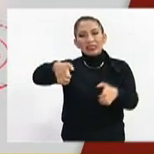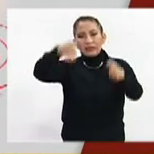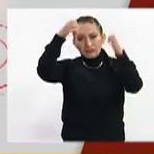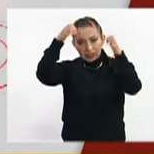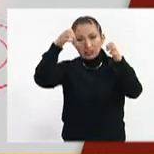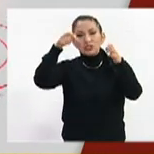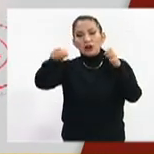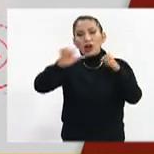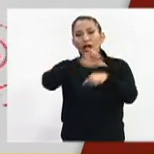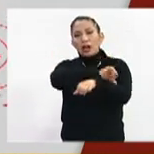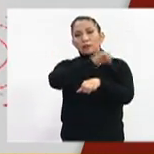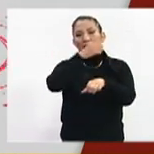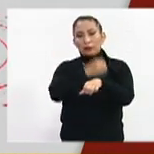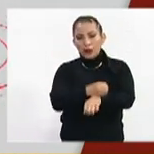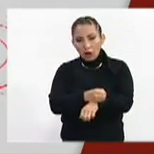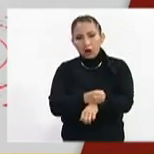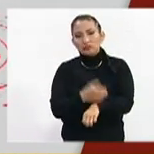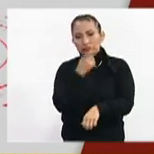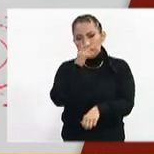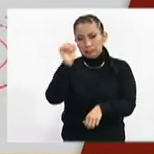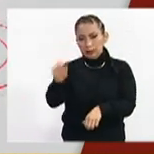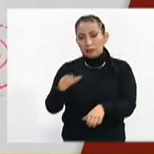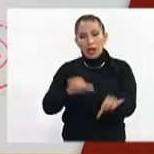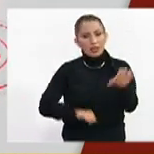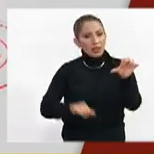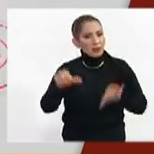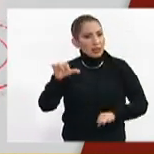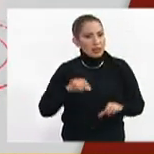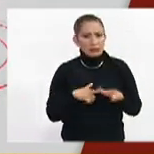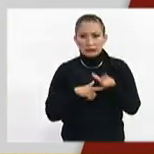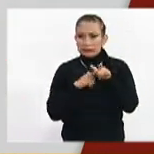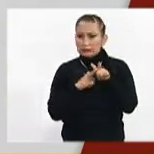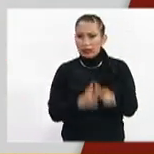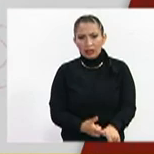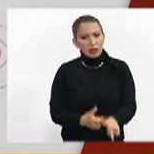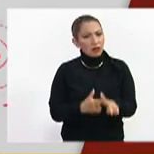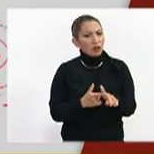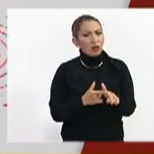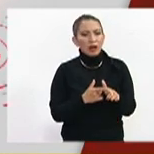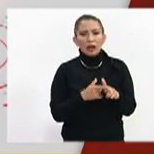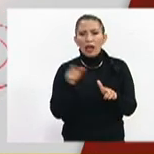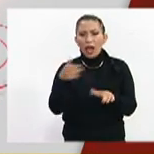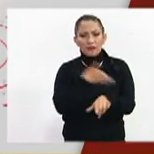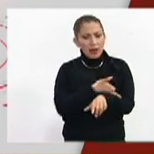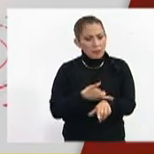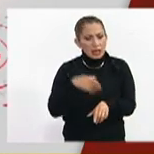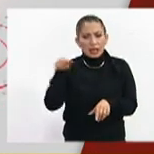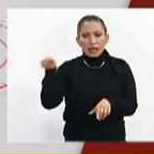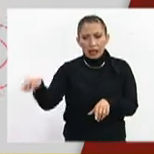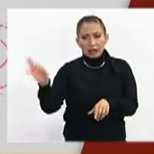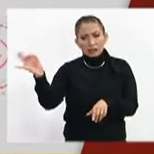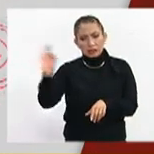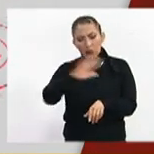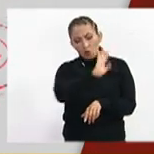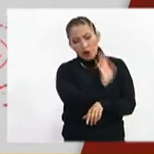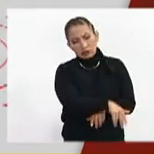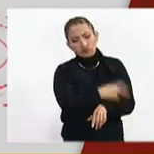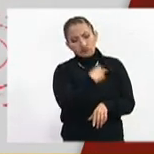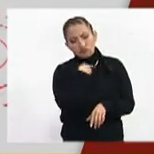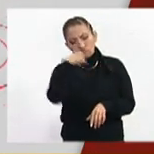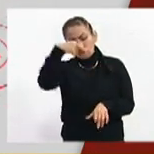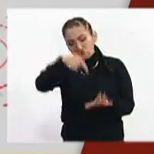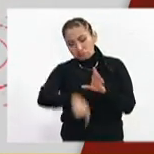edificio que está en Álvaro Obregón. Como tú dices, las actividades van a continuar. Ahí están familiares de las posibles víctimas